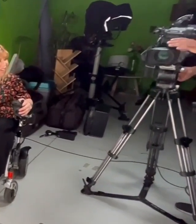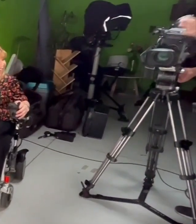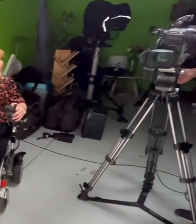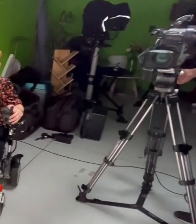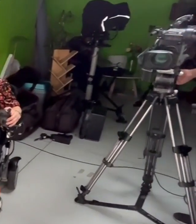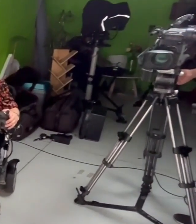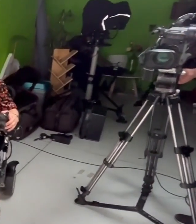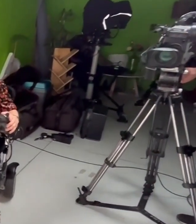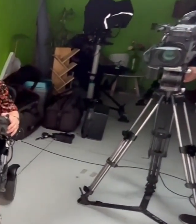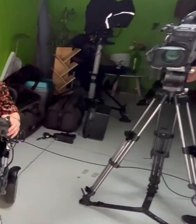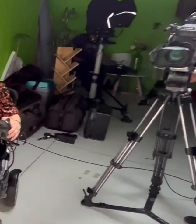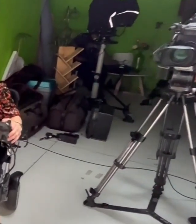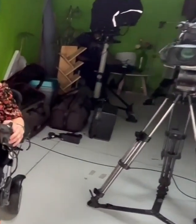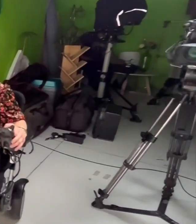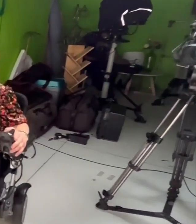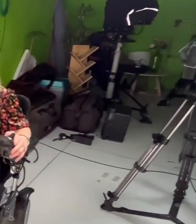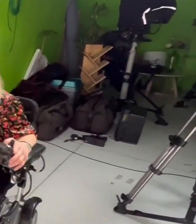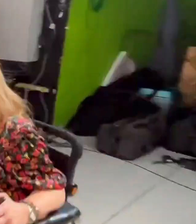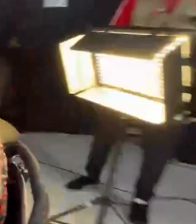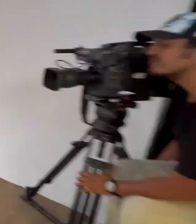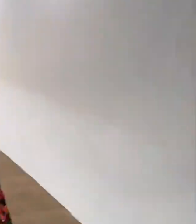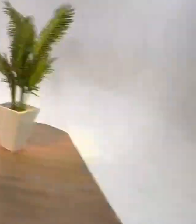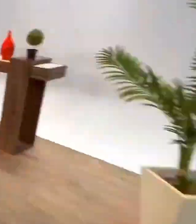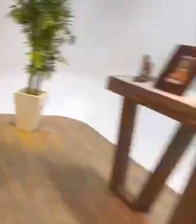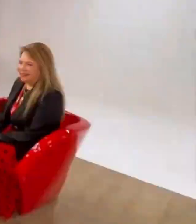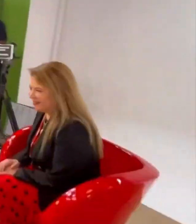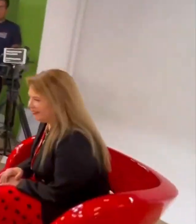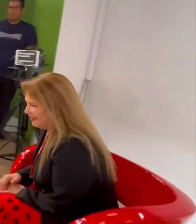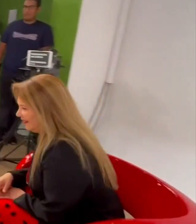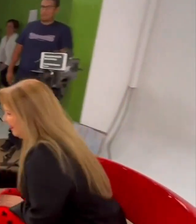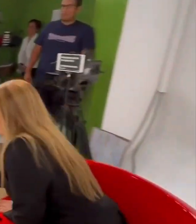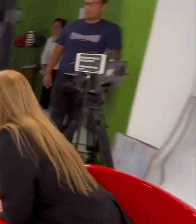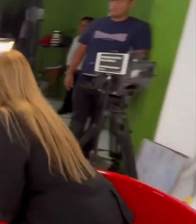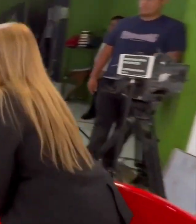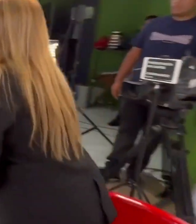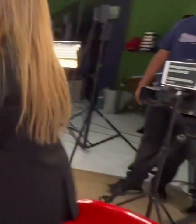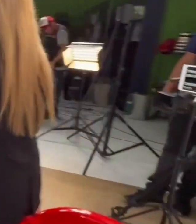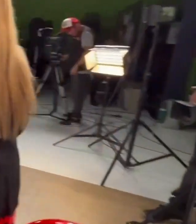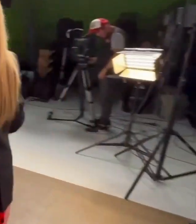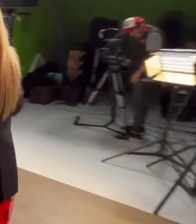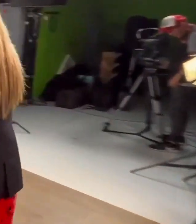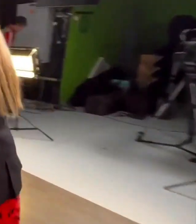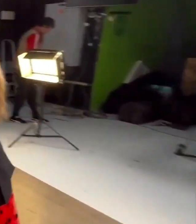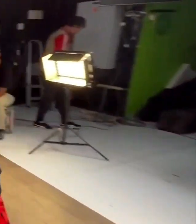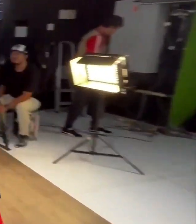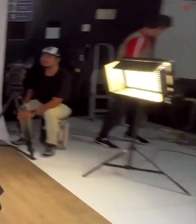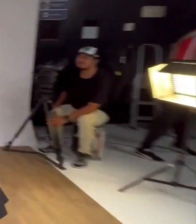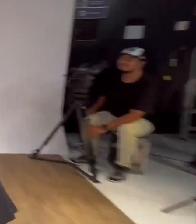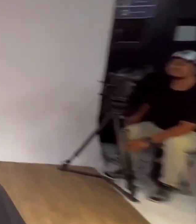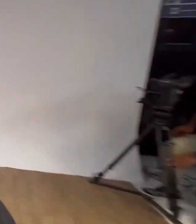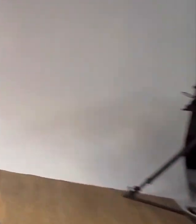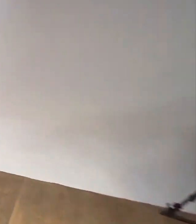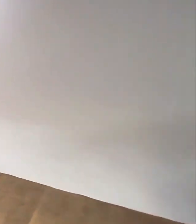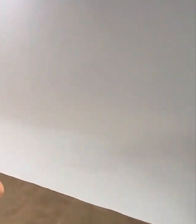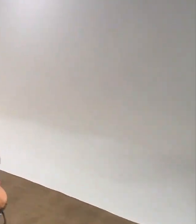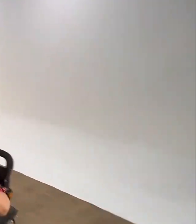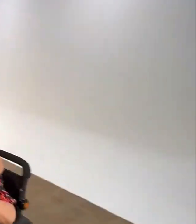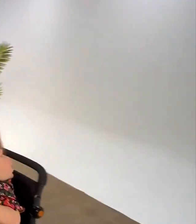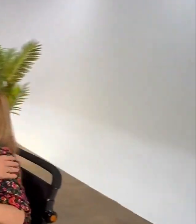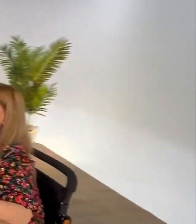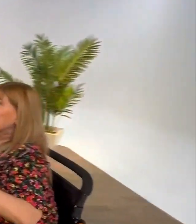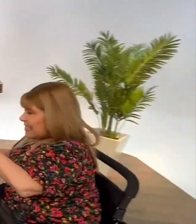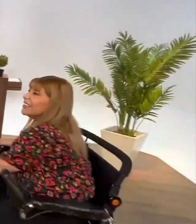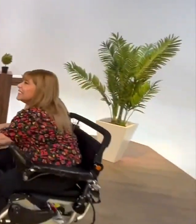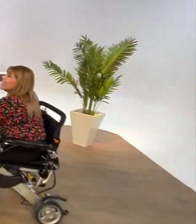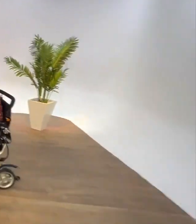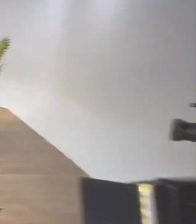Chicos, hola, ¿cómo están? Hola, Dolo. Hola, hola. Hola, Bechita, qué gusto que ya esté con nosotros acá.